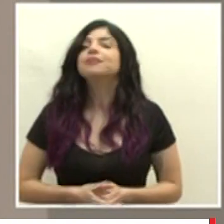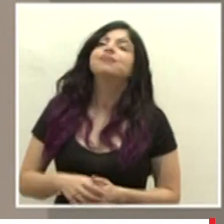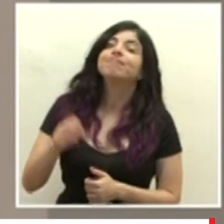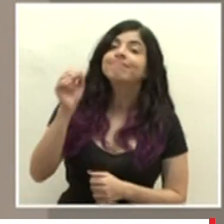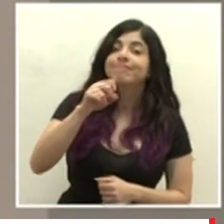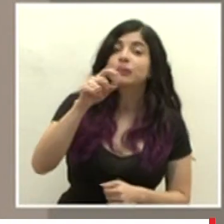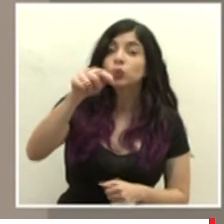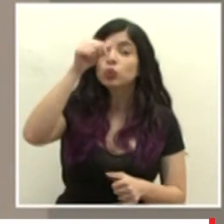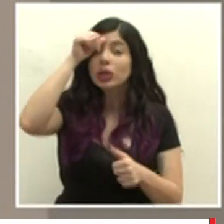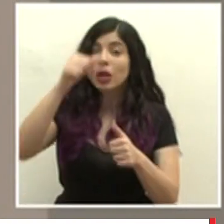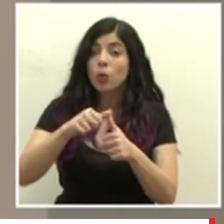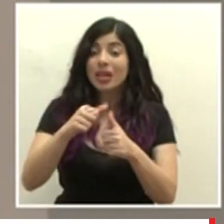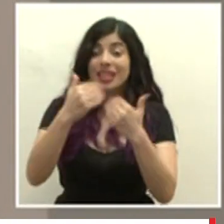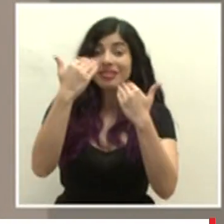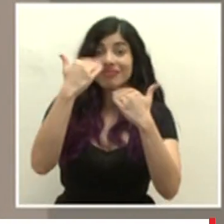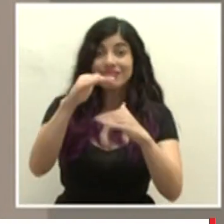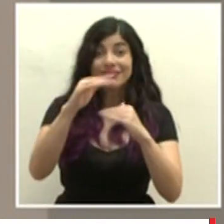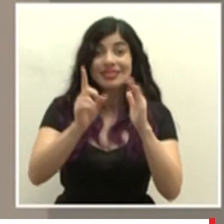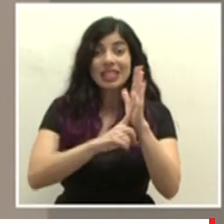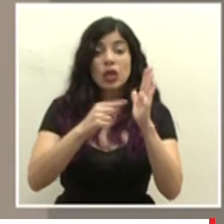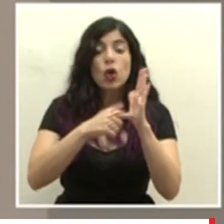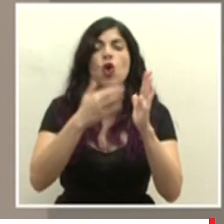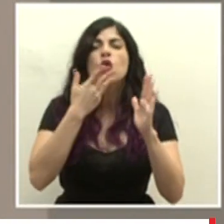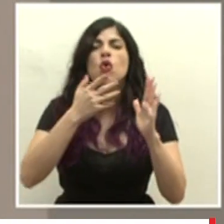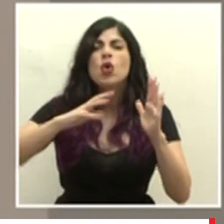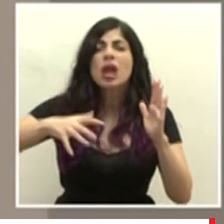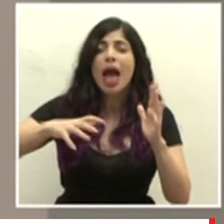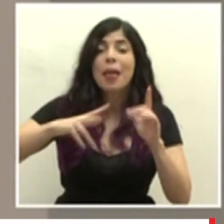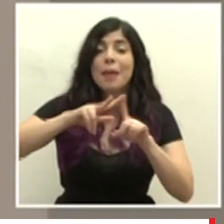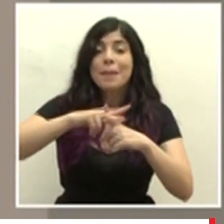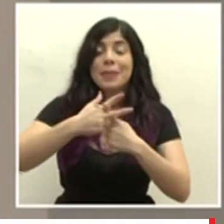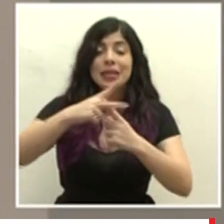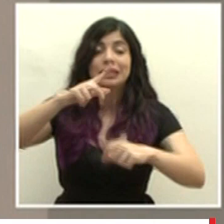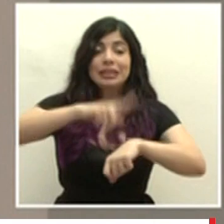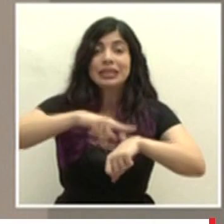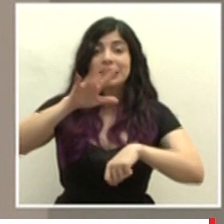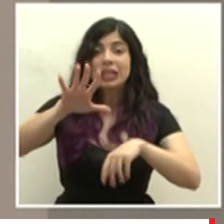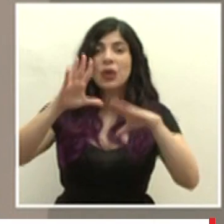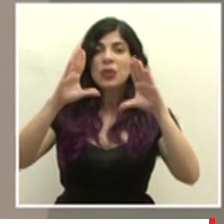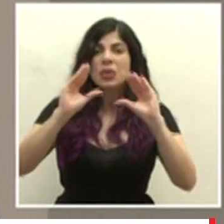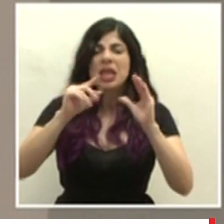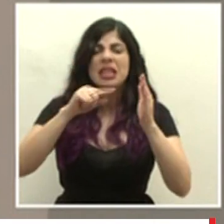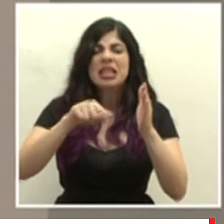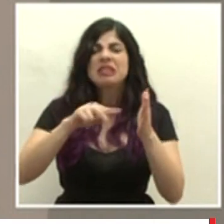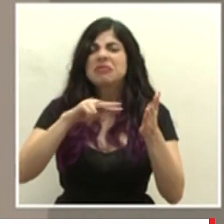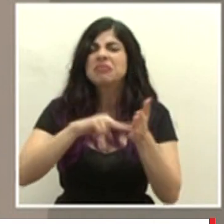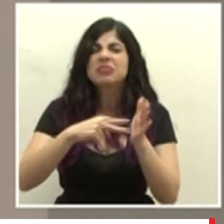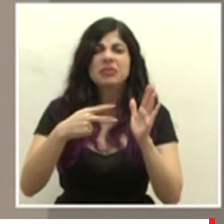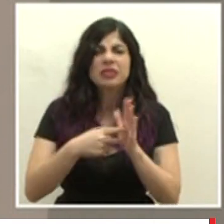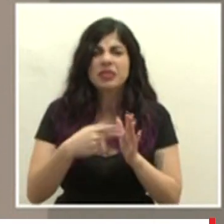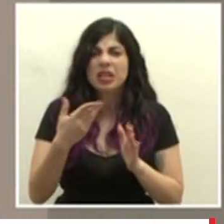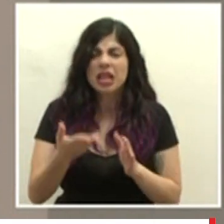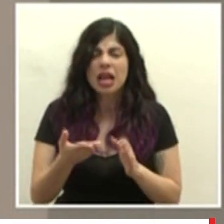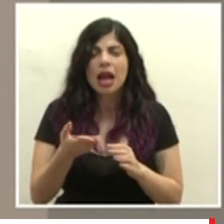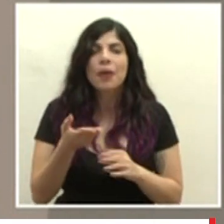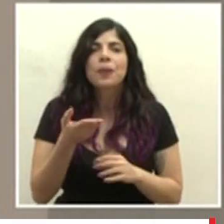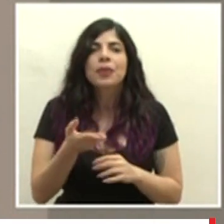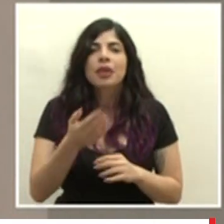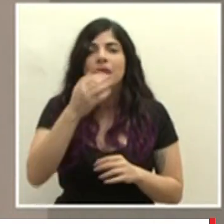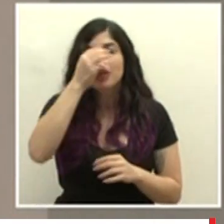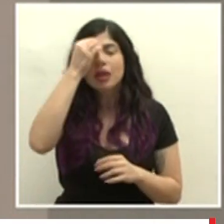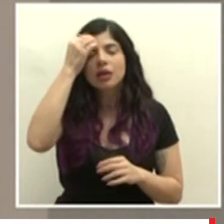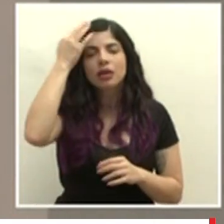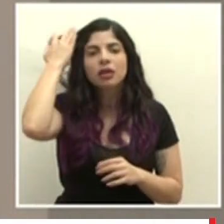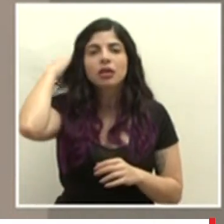ese caso la restricción de los alerta naranja a partir de las 5 de la tarde hay un